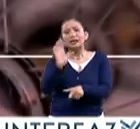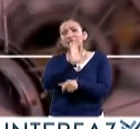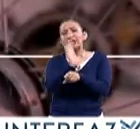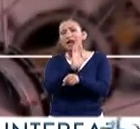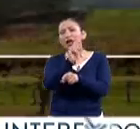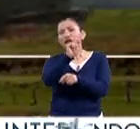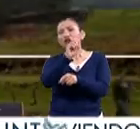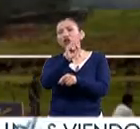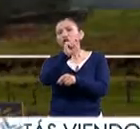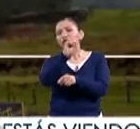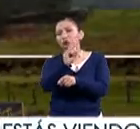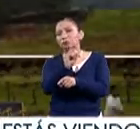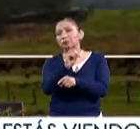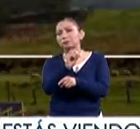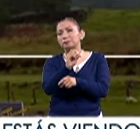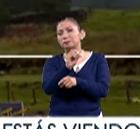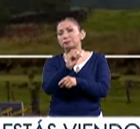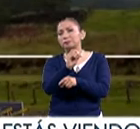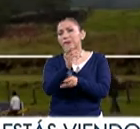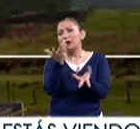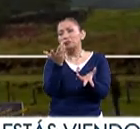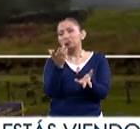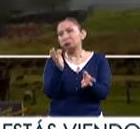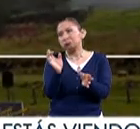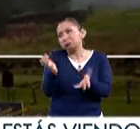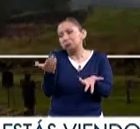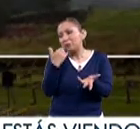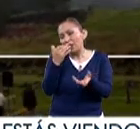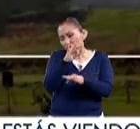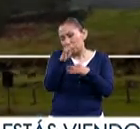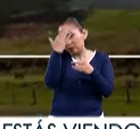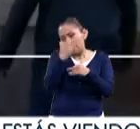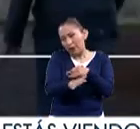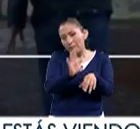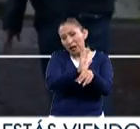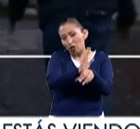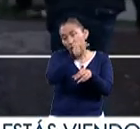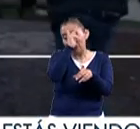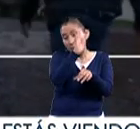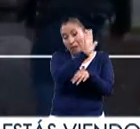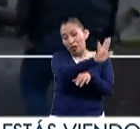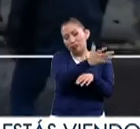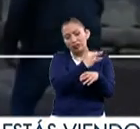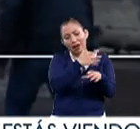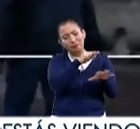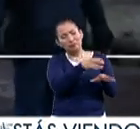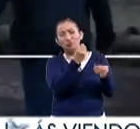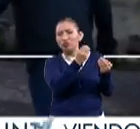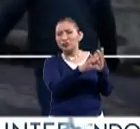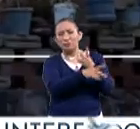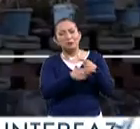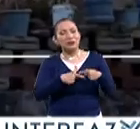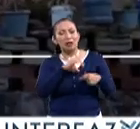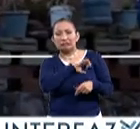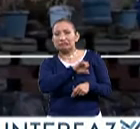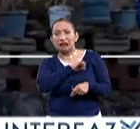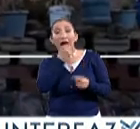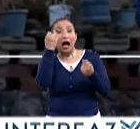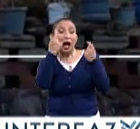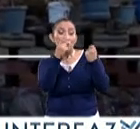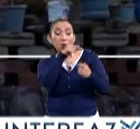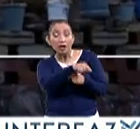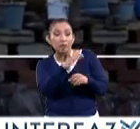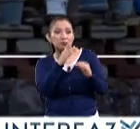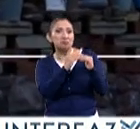Toto. En el mejor de los casos, todos sabemos, las películas mexicanas tienen miles de espectadores, algunas